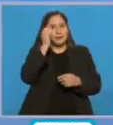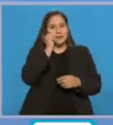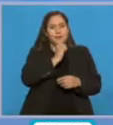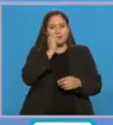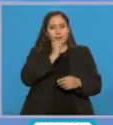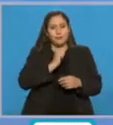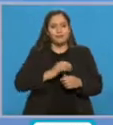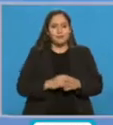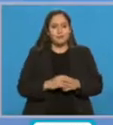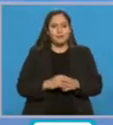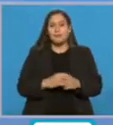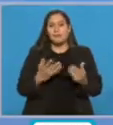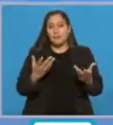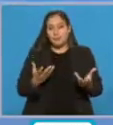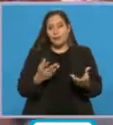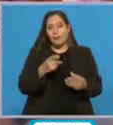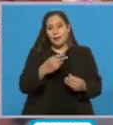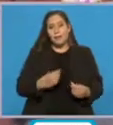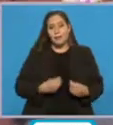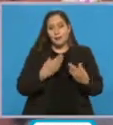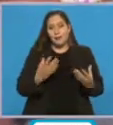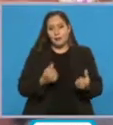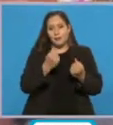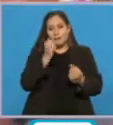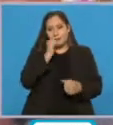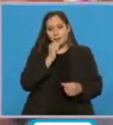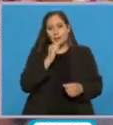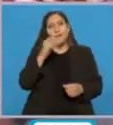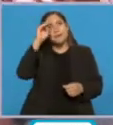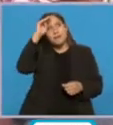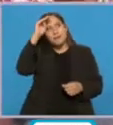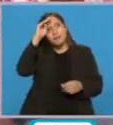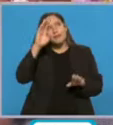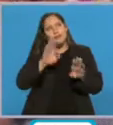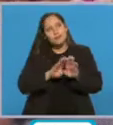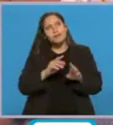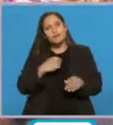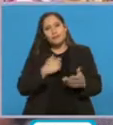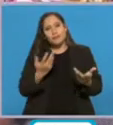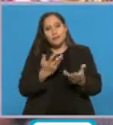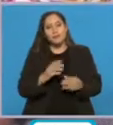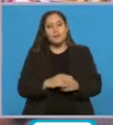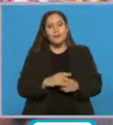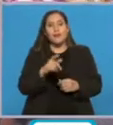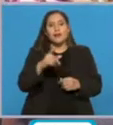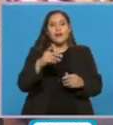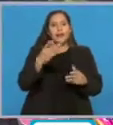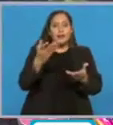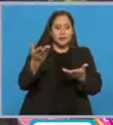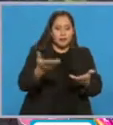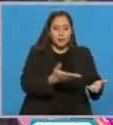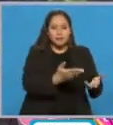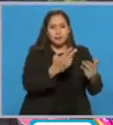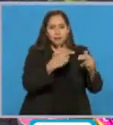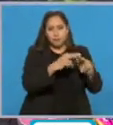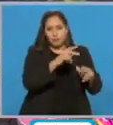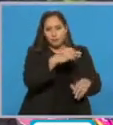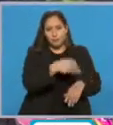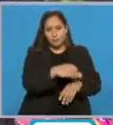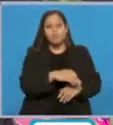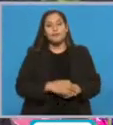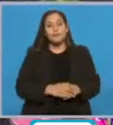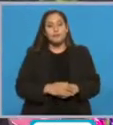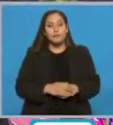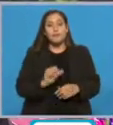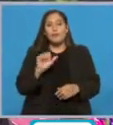situaciones, pues son vidas también y tenemos que pensar cómo hacerle y que las reciban en los refugios. Así es. Algo también muy importante, por ejemplo,